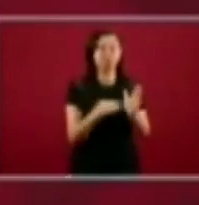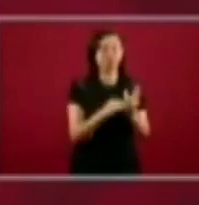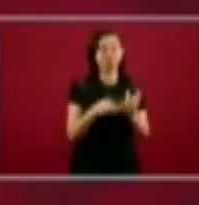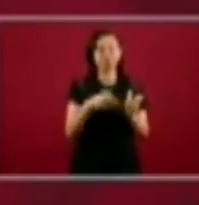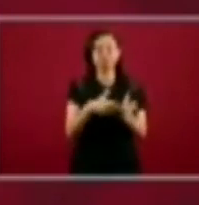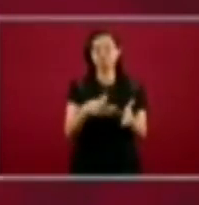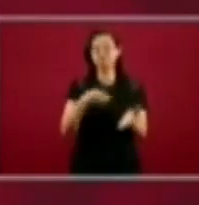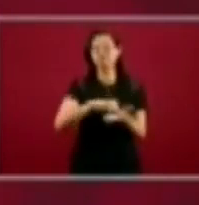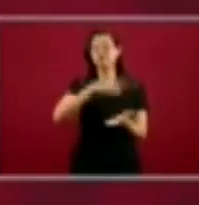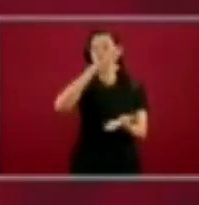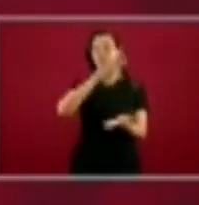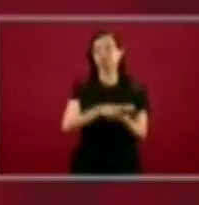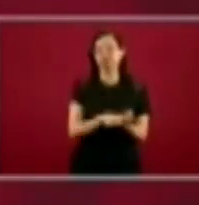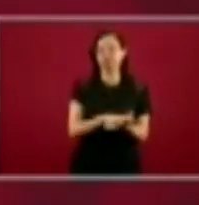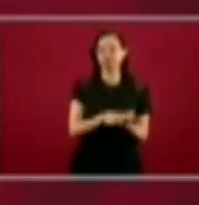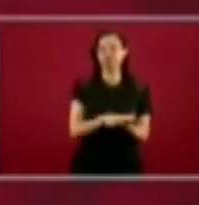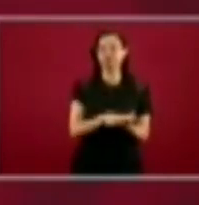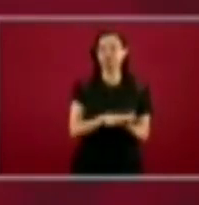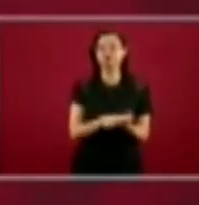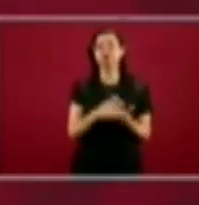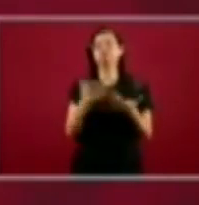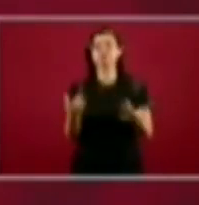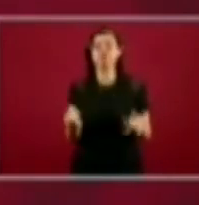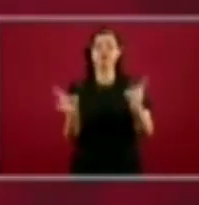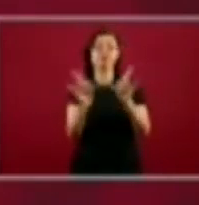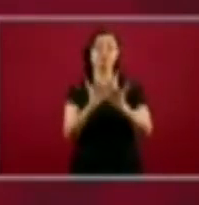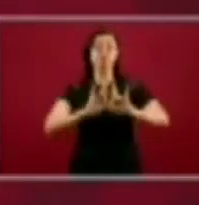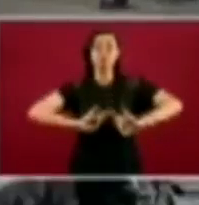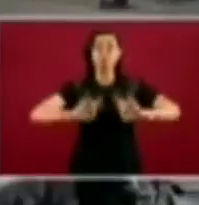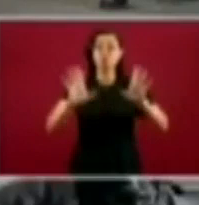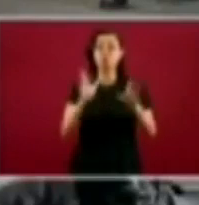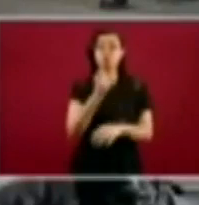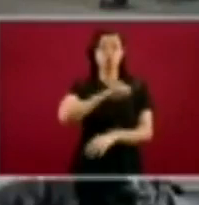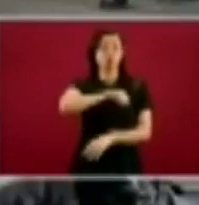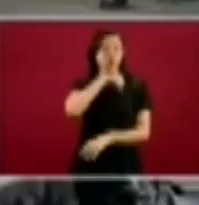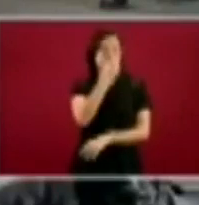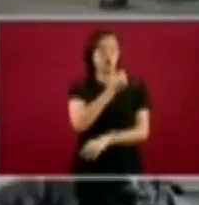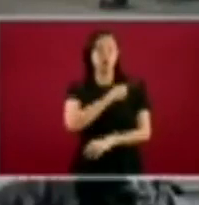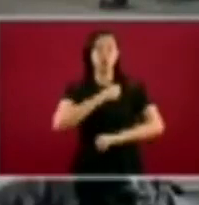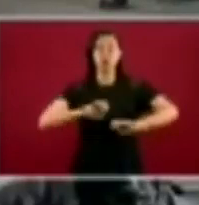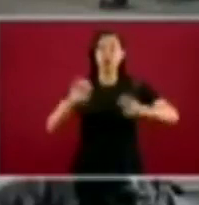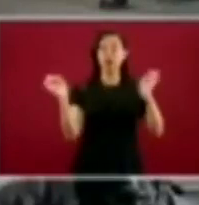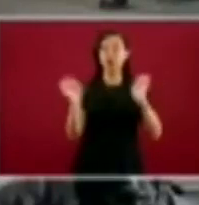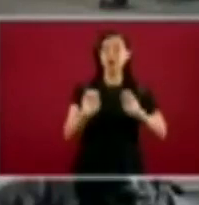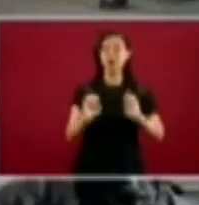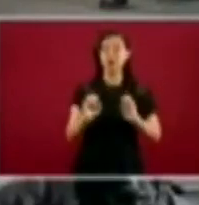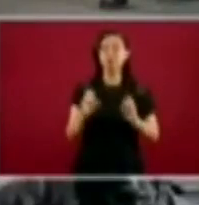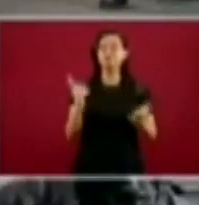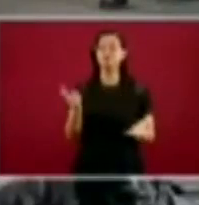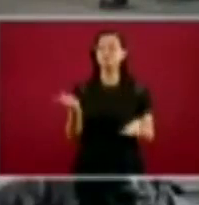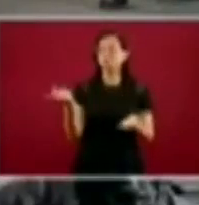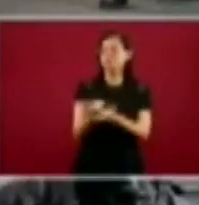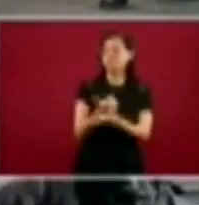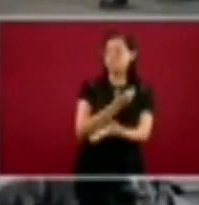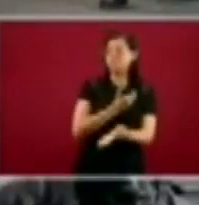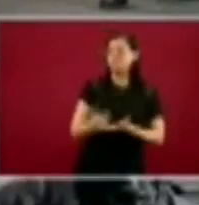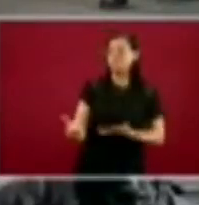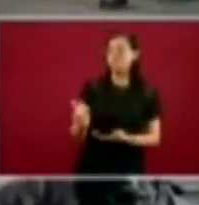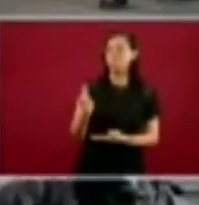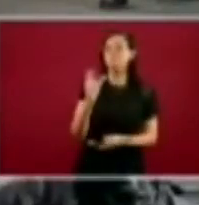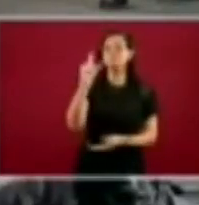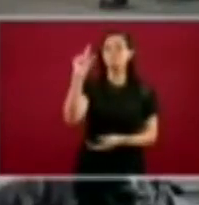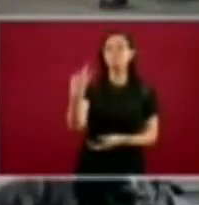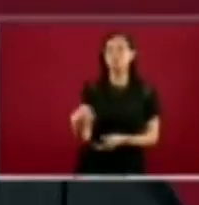casos de emergencia sanitaria se puede pagar salario mínimo salario